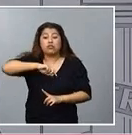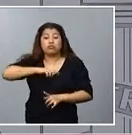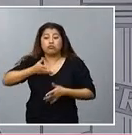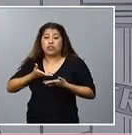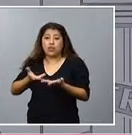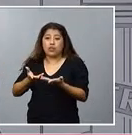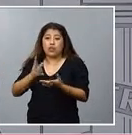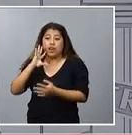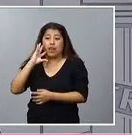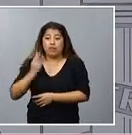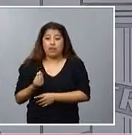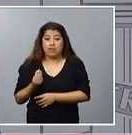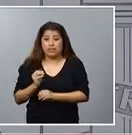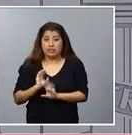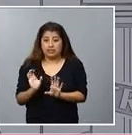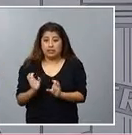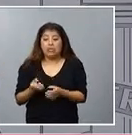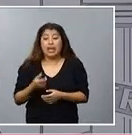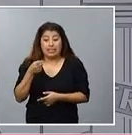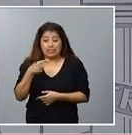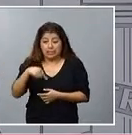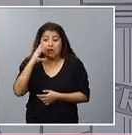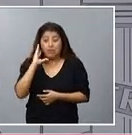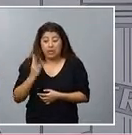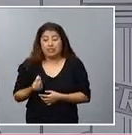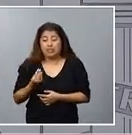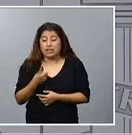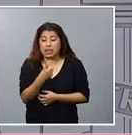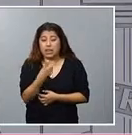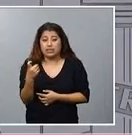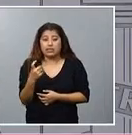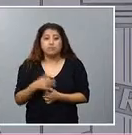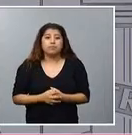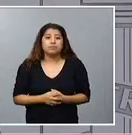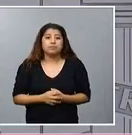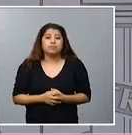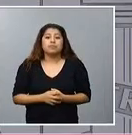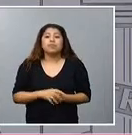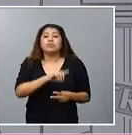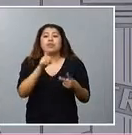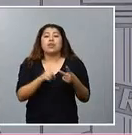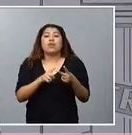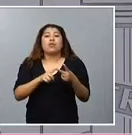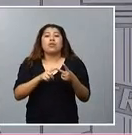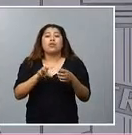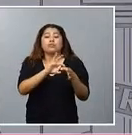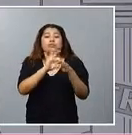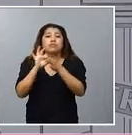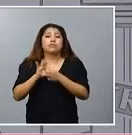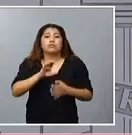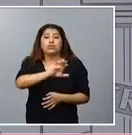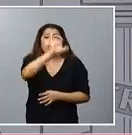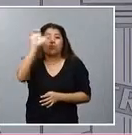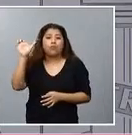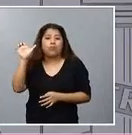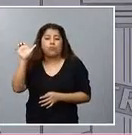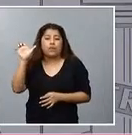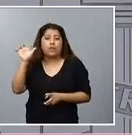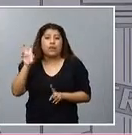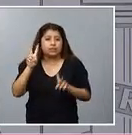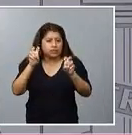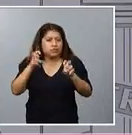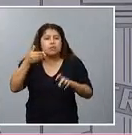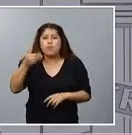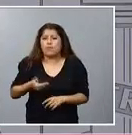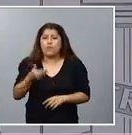palestino, y lo necesita. La segunda es que para la Unión Europea esta es una cuestión de